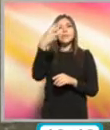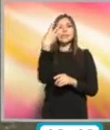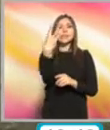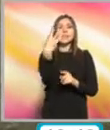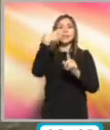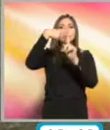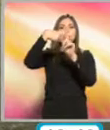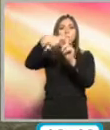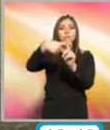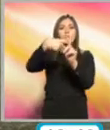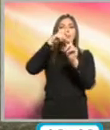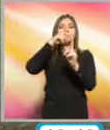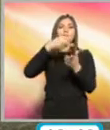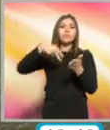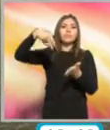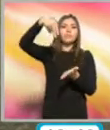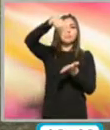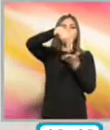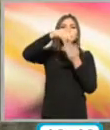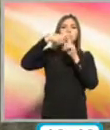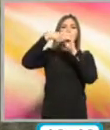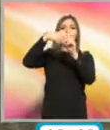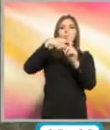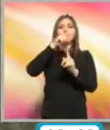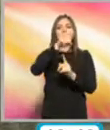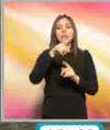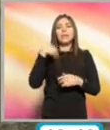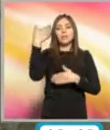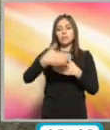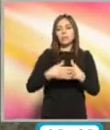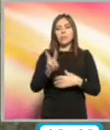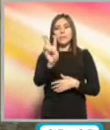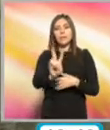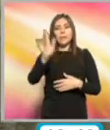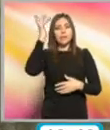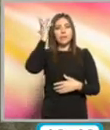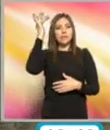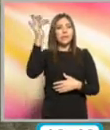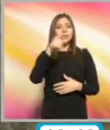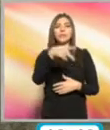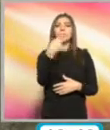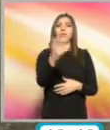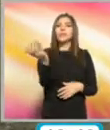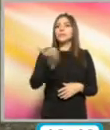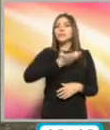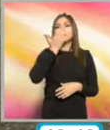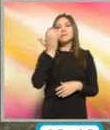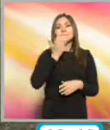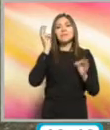a crucificar el Viernes Santo. Ahora sí, como dicen, tradición de hace